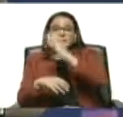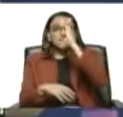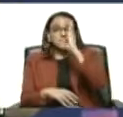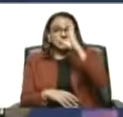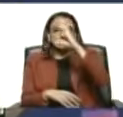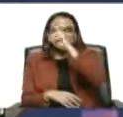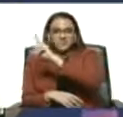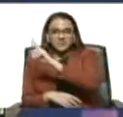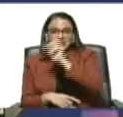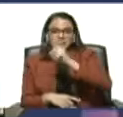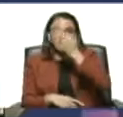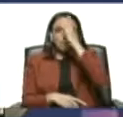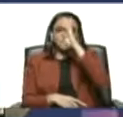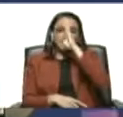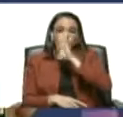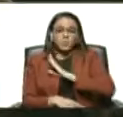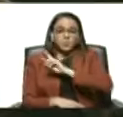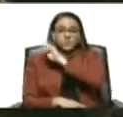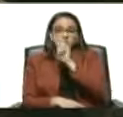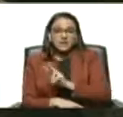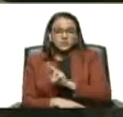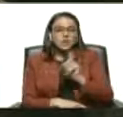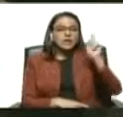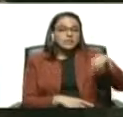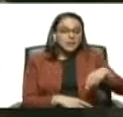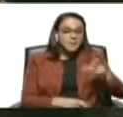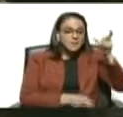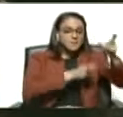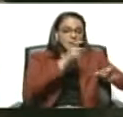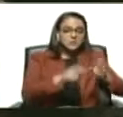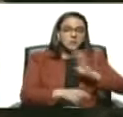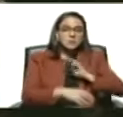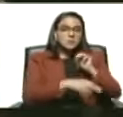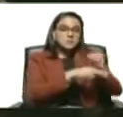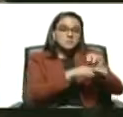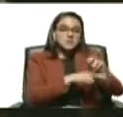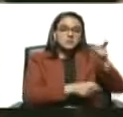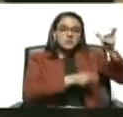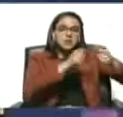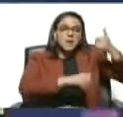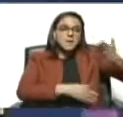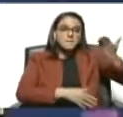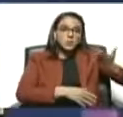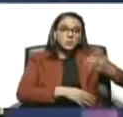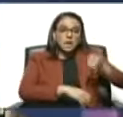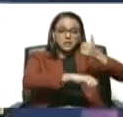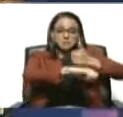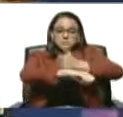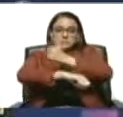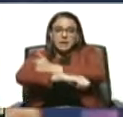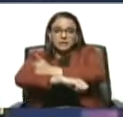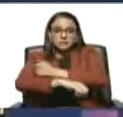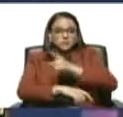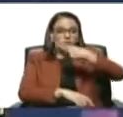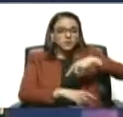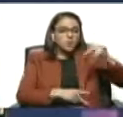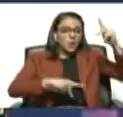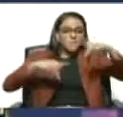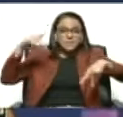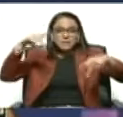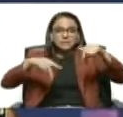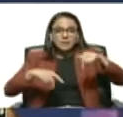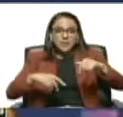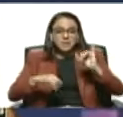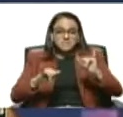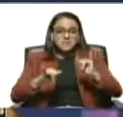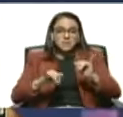la República Bolivariana de Venezuela, parlamentarios venezolanos que participan el día de hoy. Quiero también dar la bienvenida